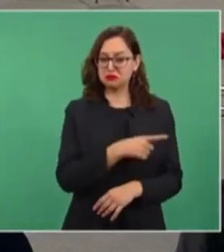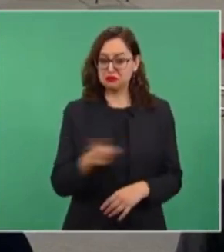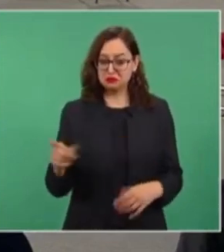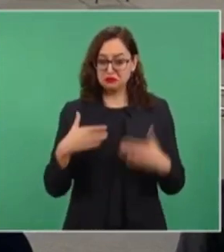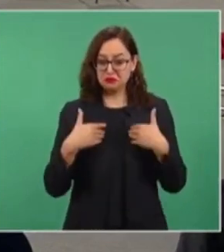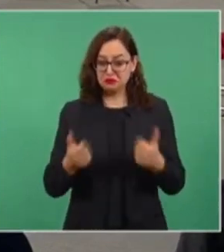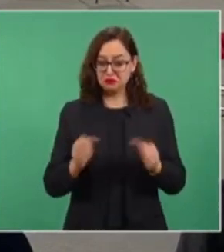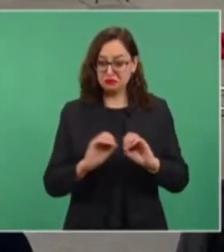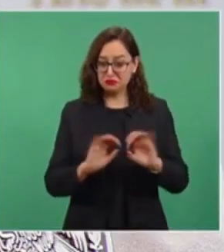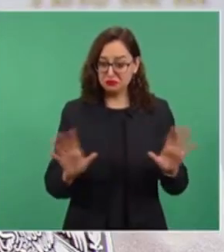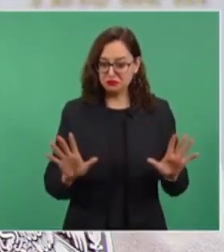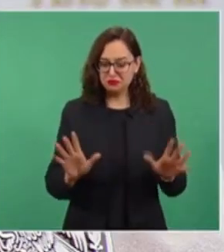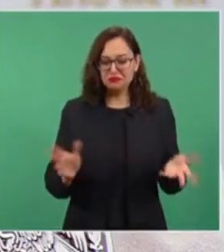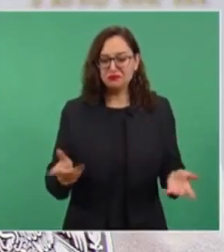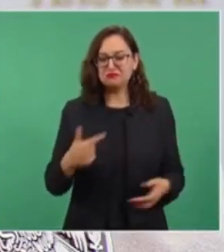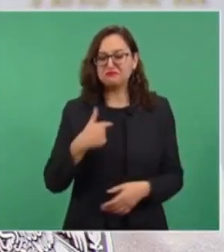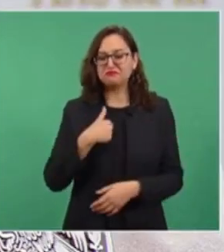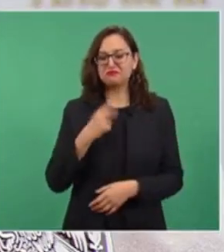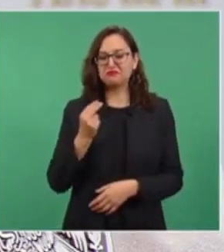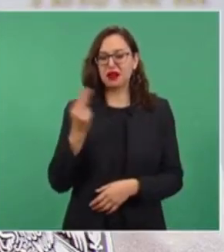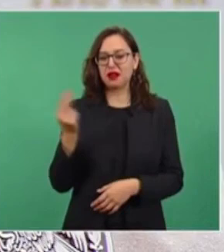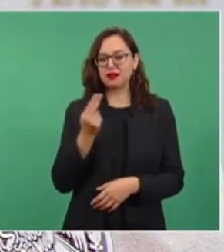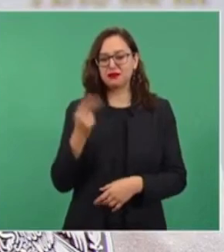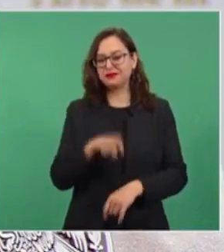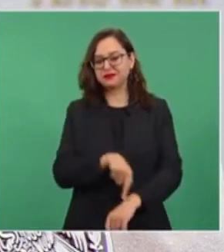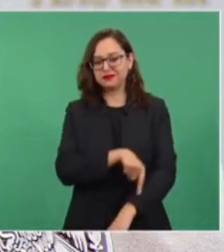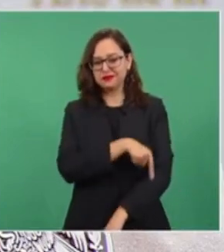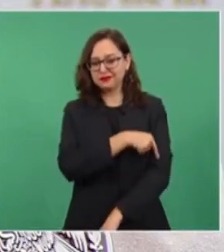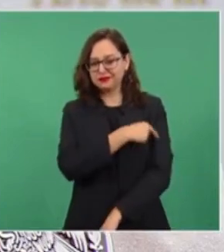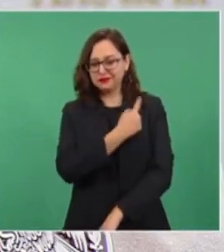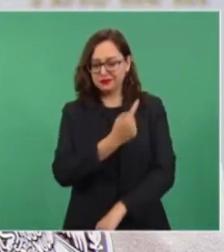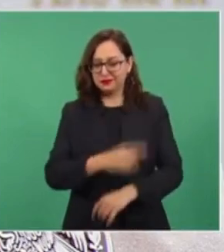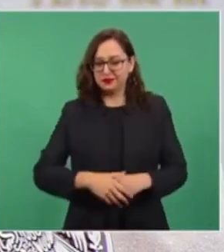palabras. Quiero, en primer lugar,